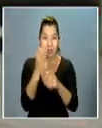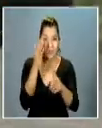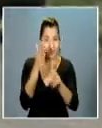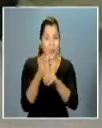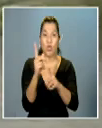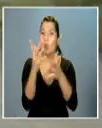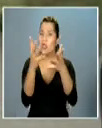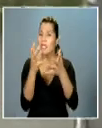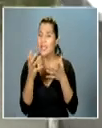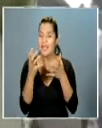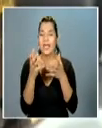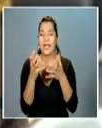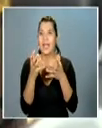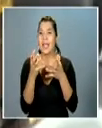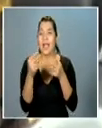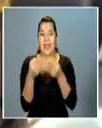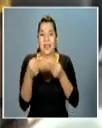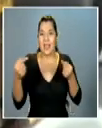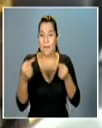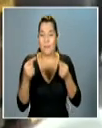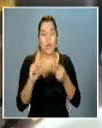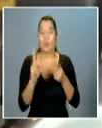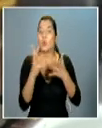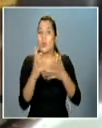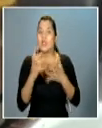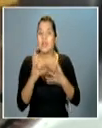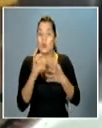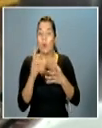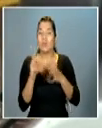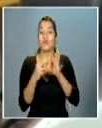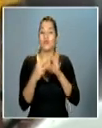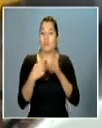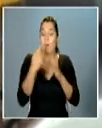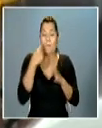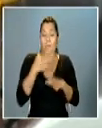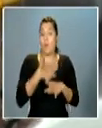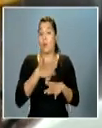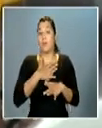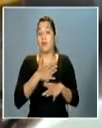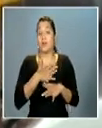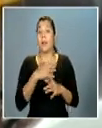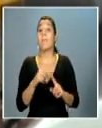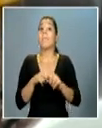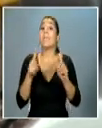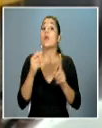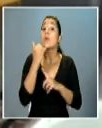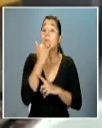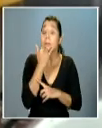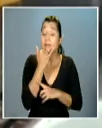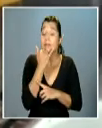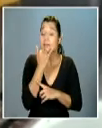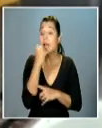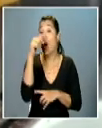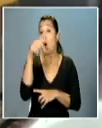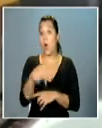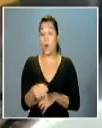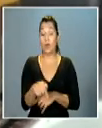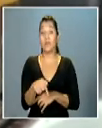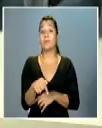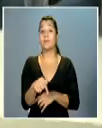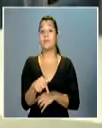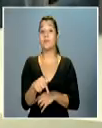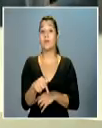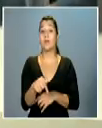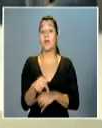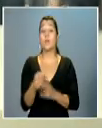a título personal, es un trabajo más que hacen. Lo que pasa es que hoy por hoy